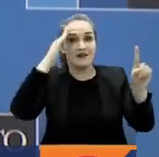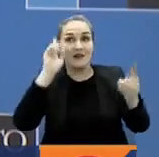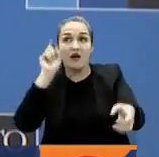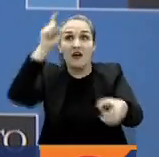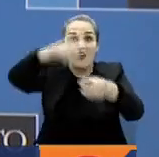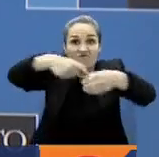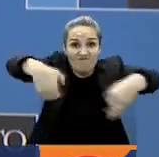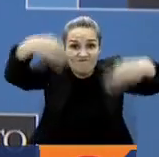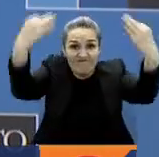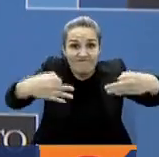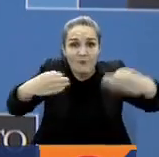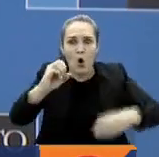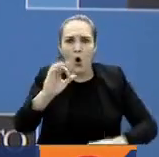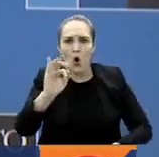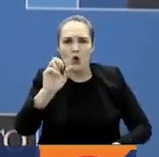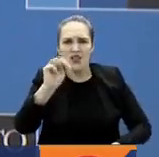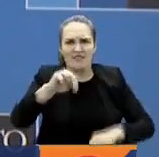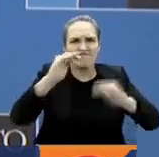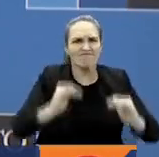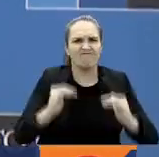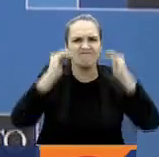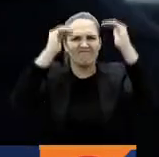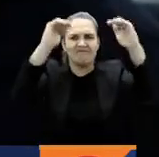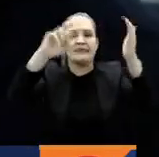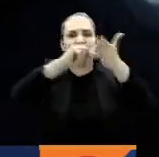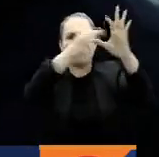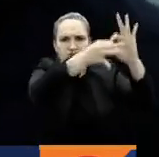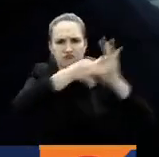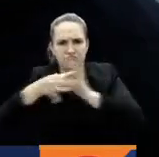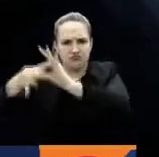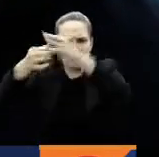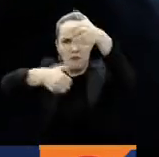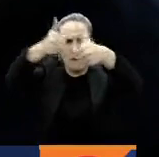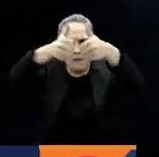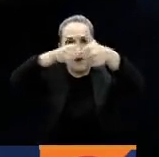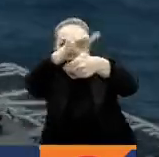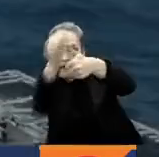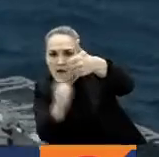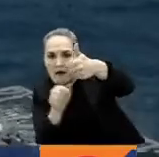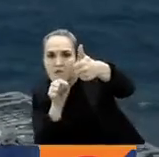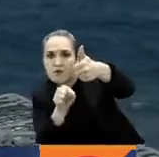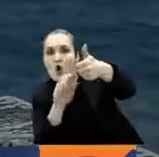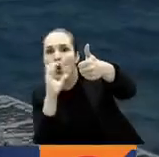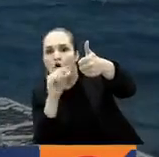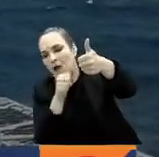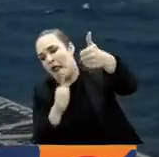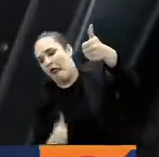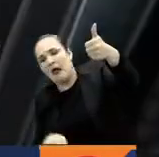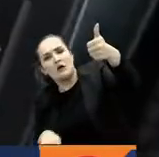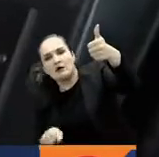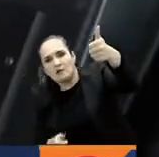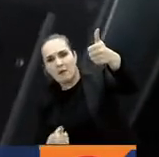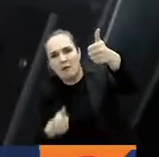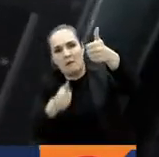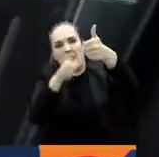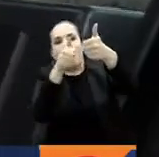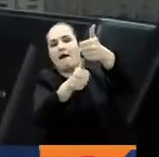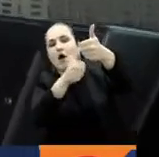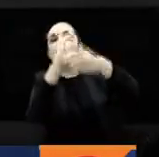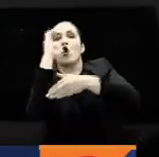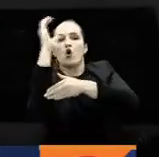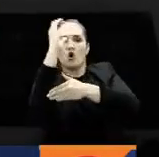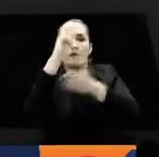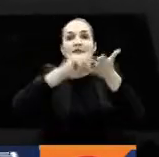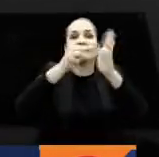designación muy relevante que representa grandes beneficios para el país con una serie de ventajas militares y financieras que no poseen otros países así como la